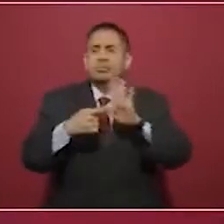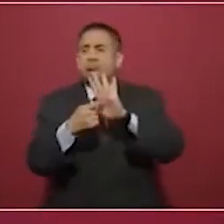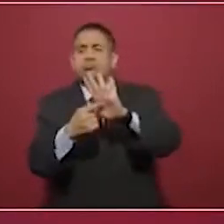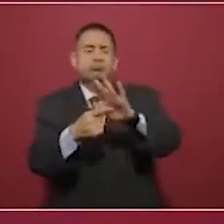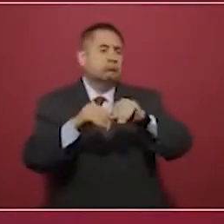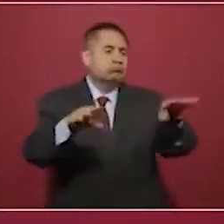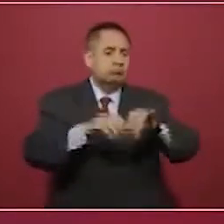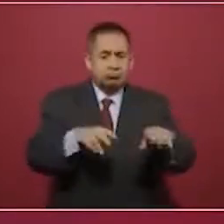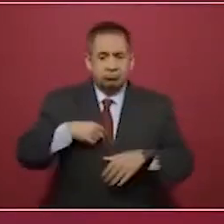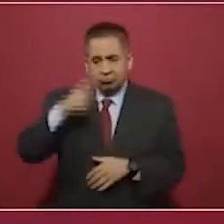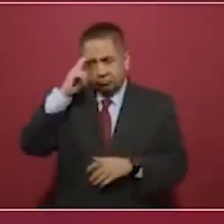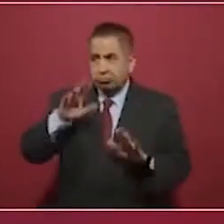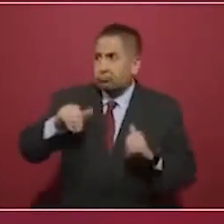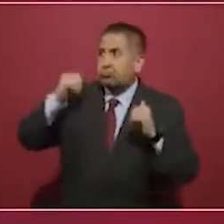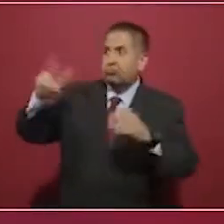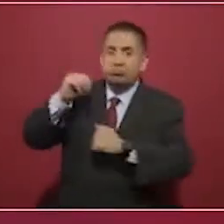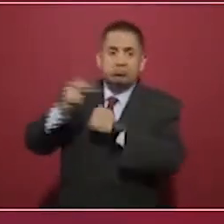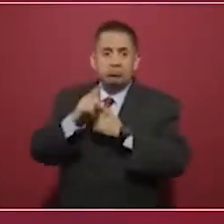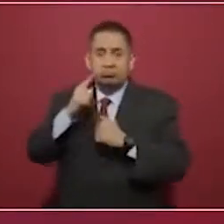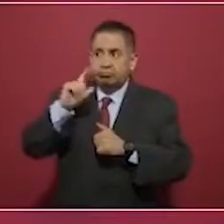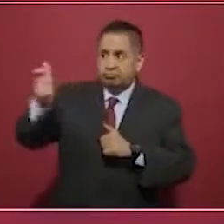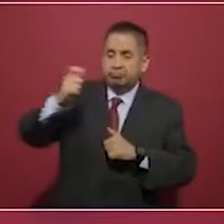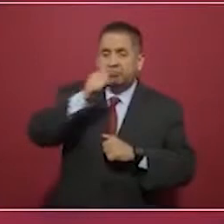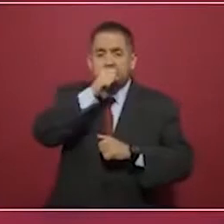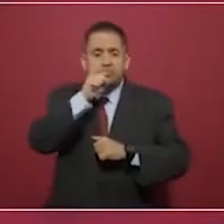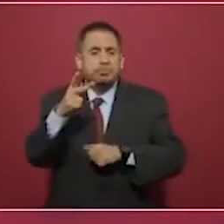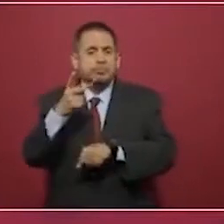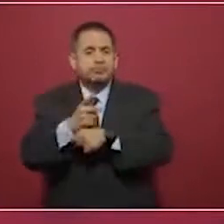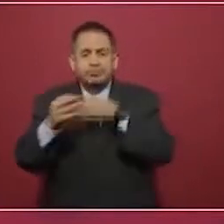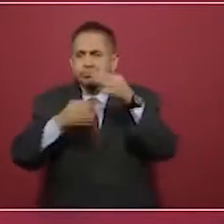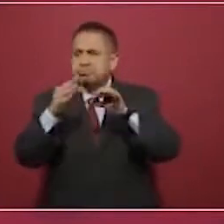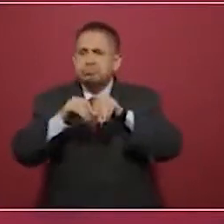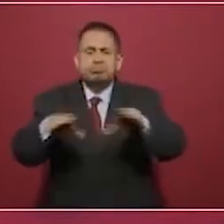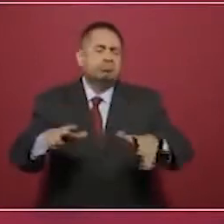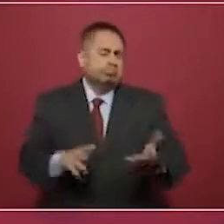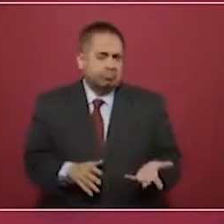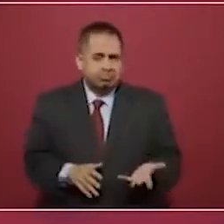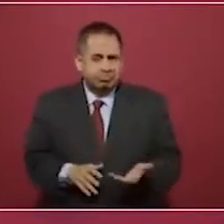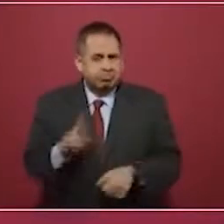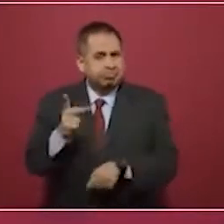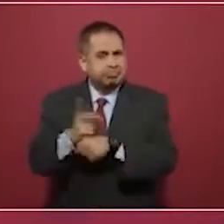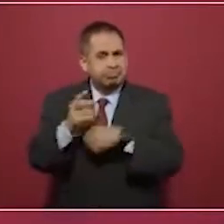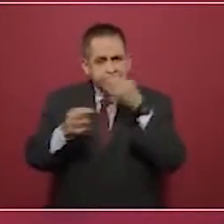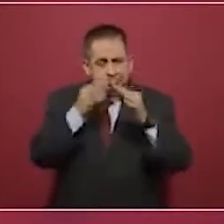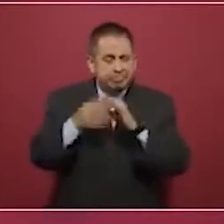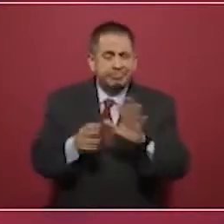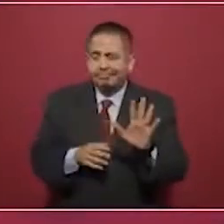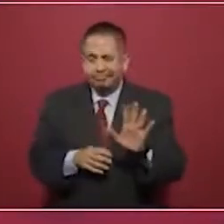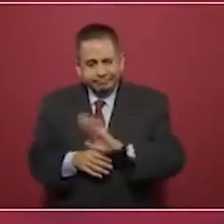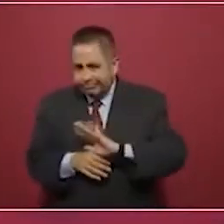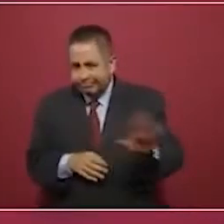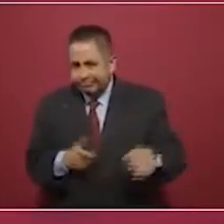Estaban encariñados con el manejo de alrededor de 6 mil millones de pesos del fondo, usados para maquillar al gobierno en la prensa. Andrés Manuel